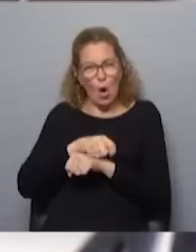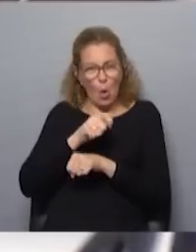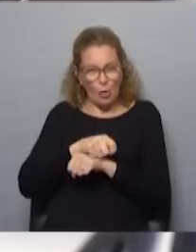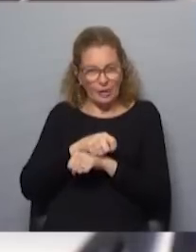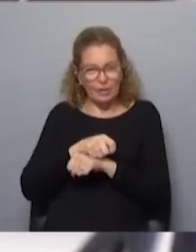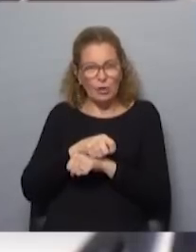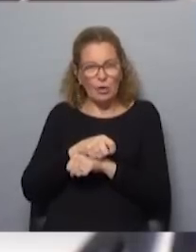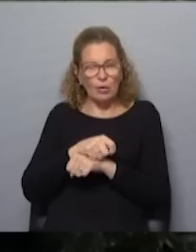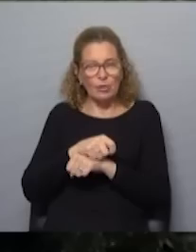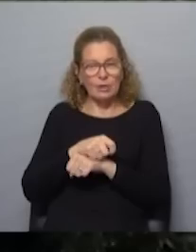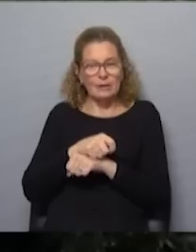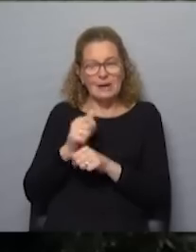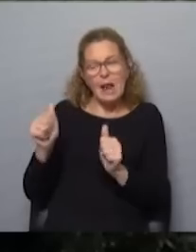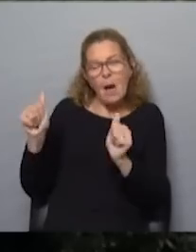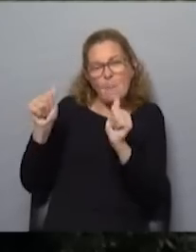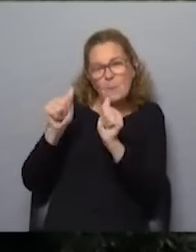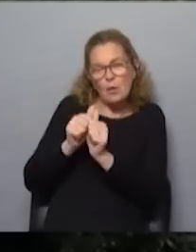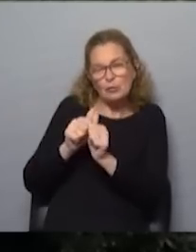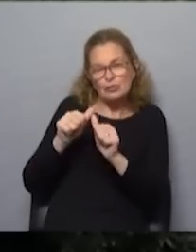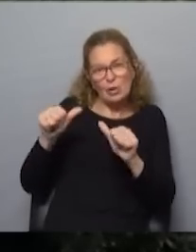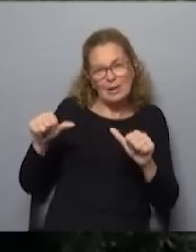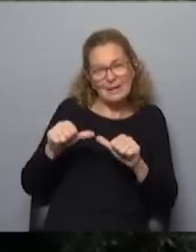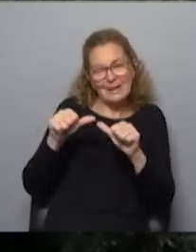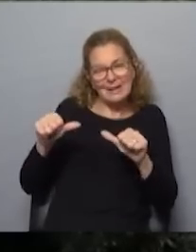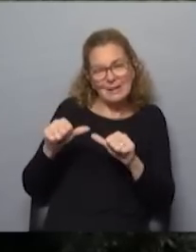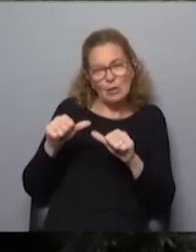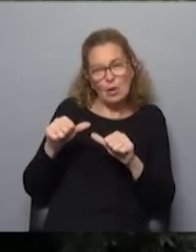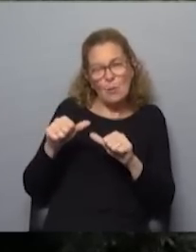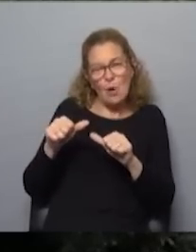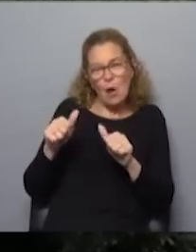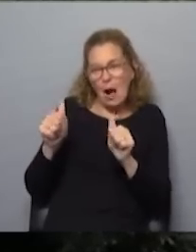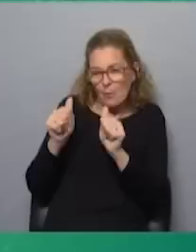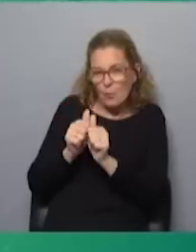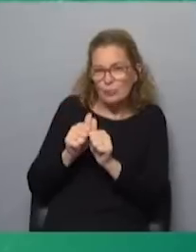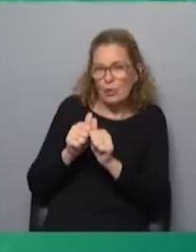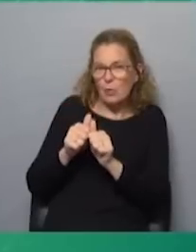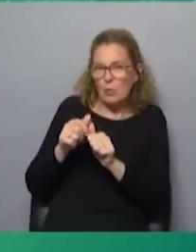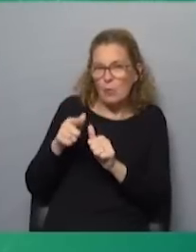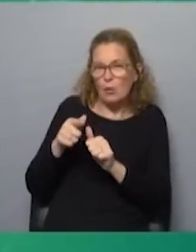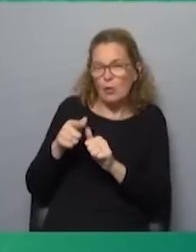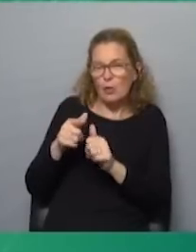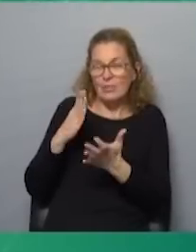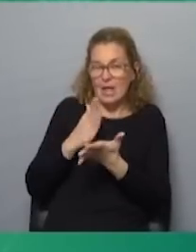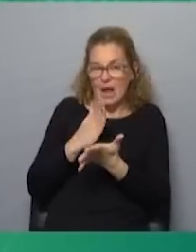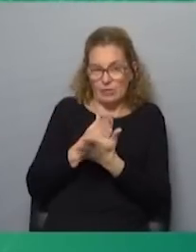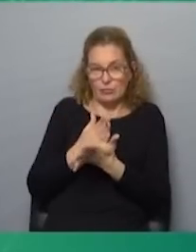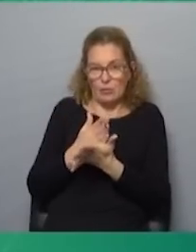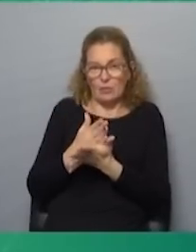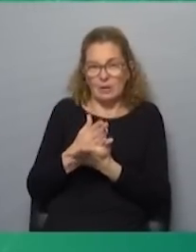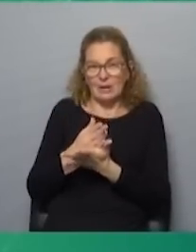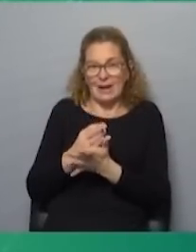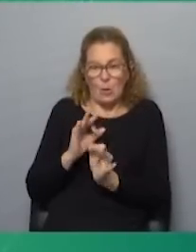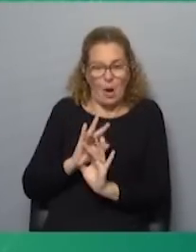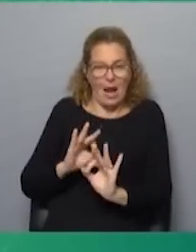que el asesoramiento que se hizo es el asesoramiento conforme a derecho' que en ningún